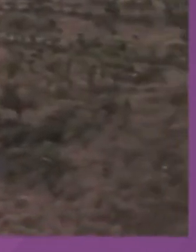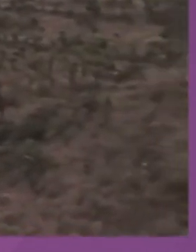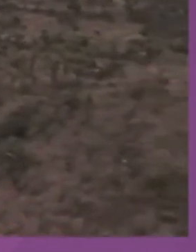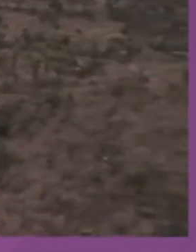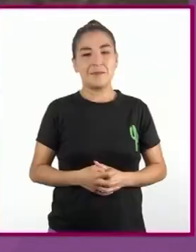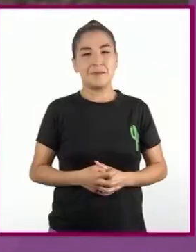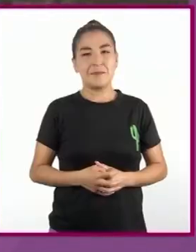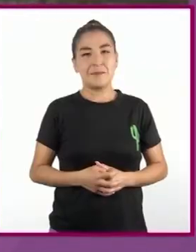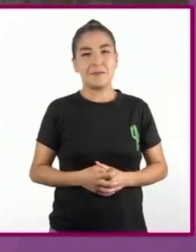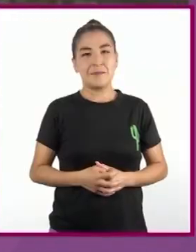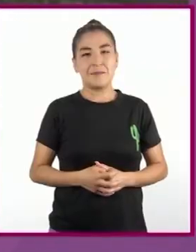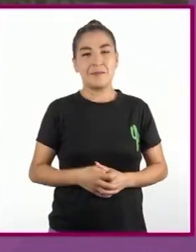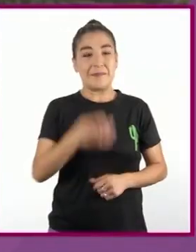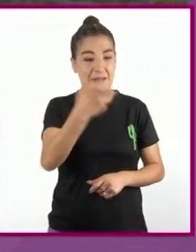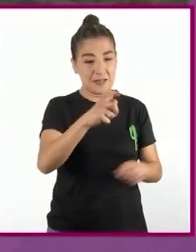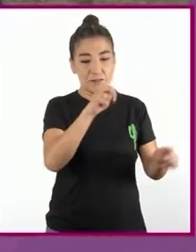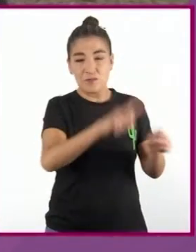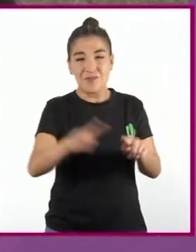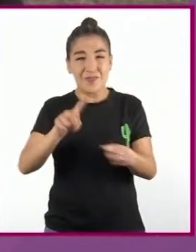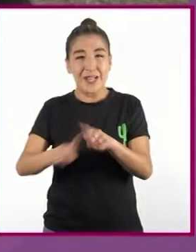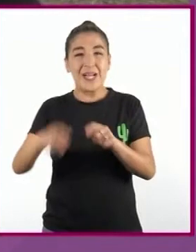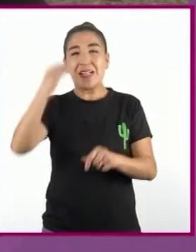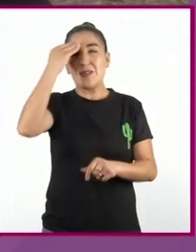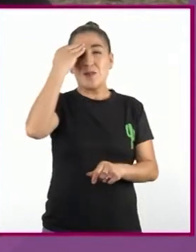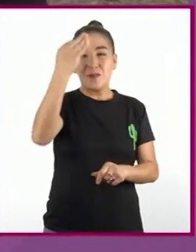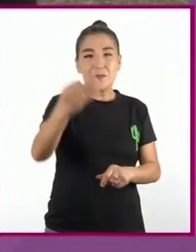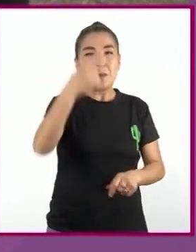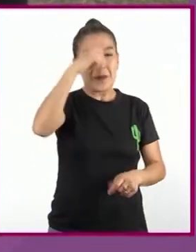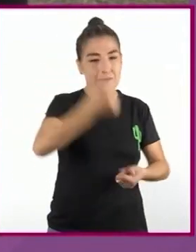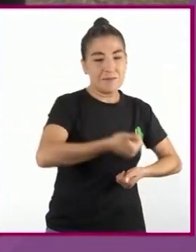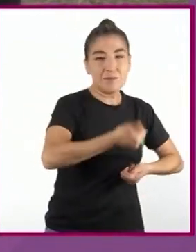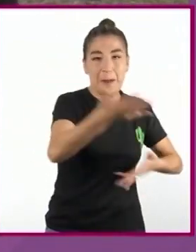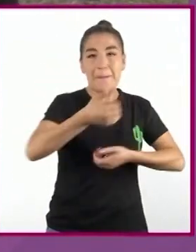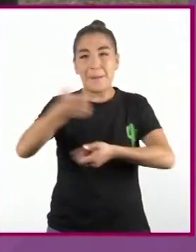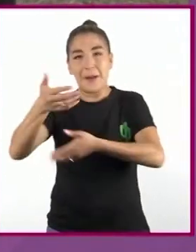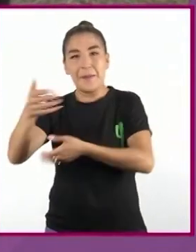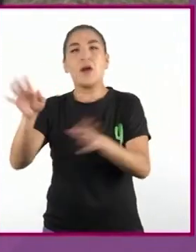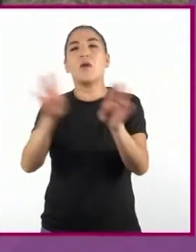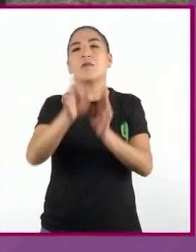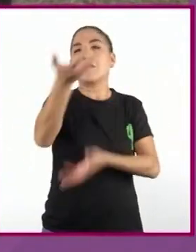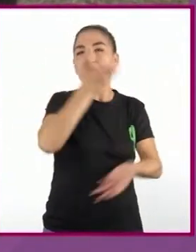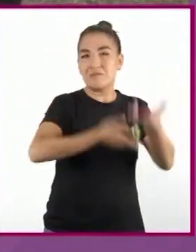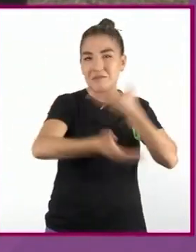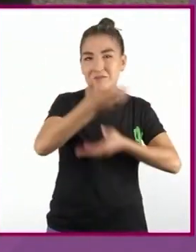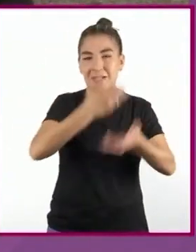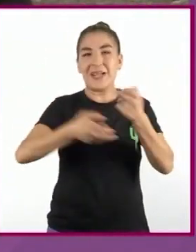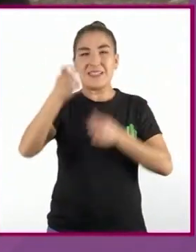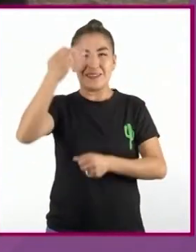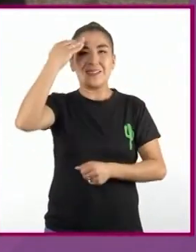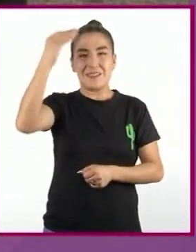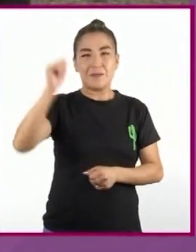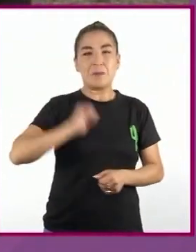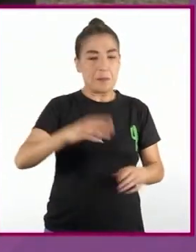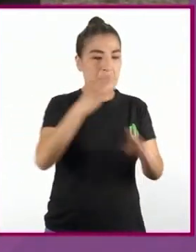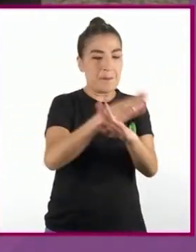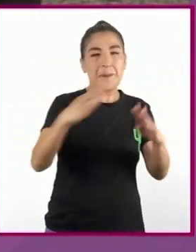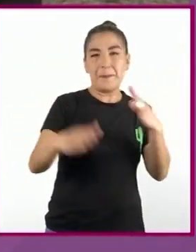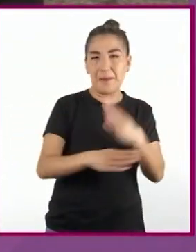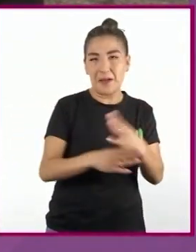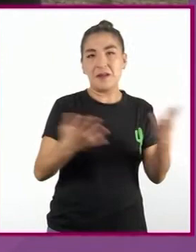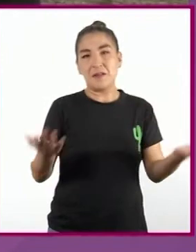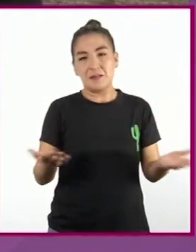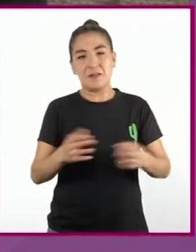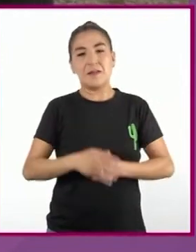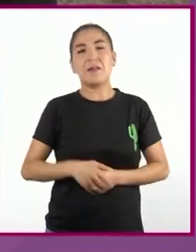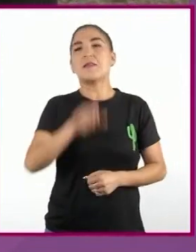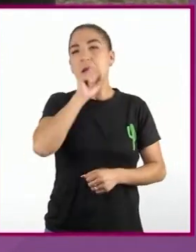Los talleres producían todo el año para exportar, para intercambiar por bienes que no se dan aquí, tanto materiales como